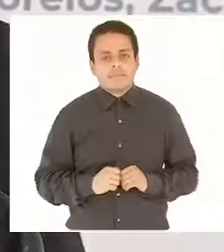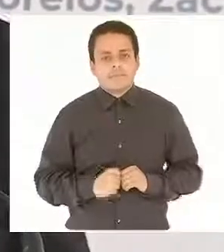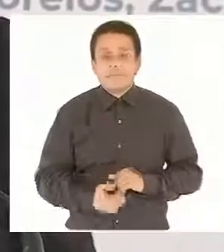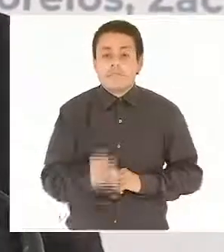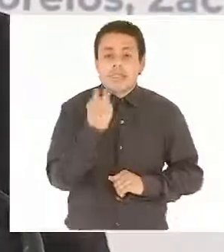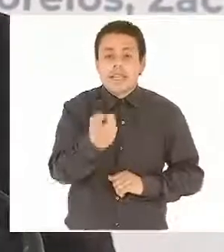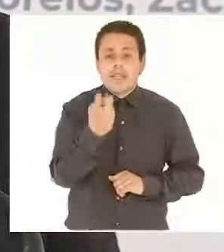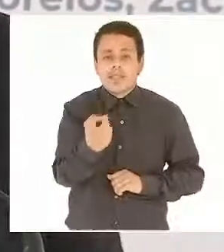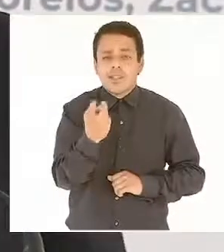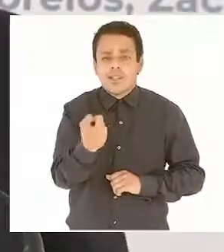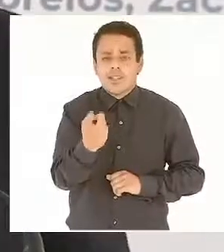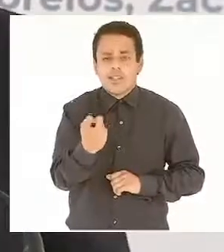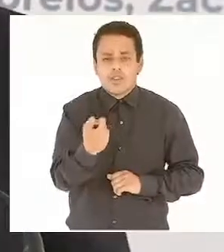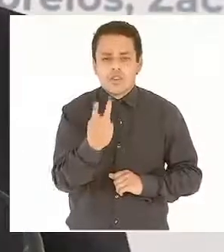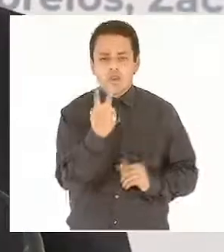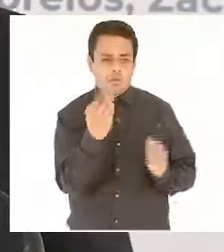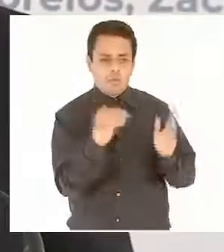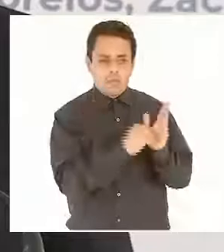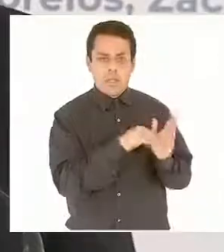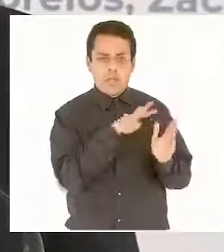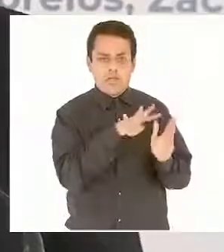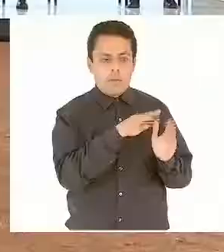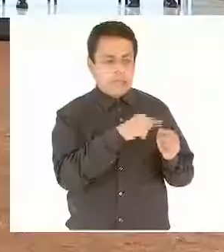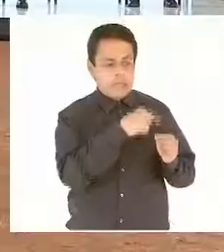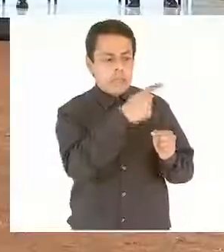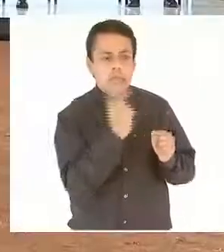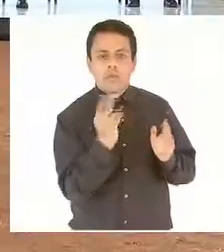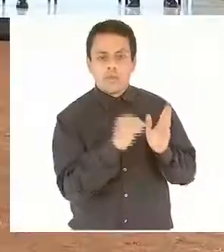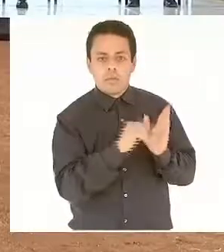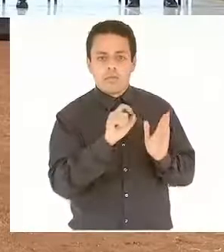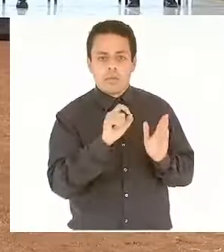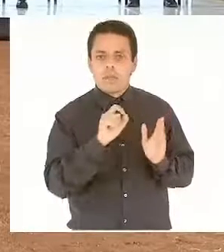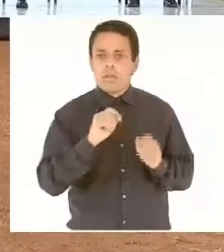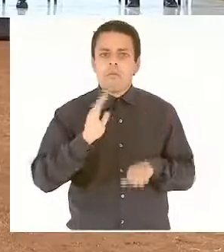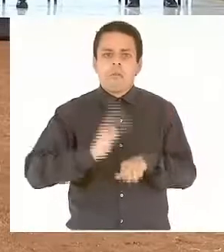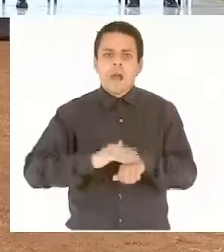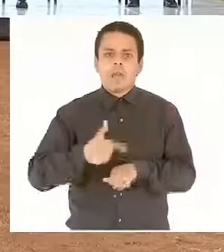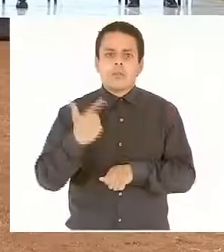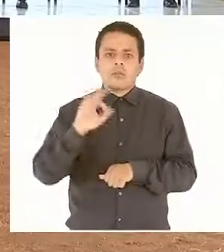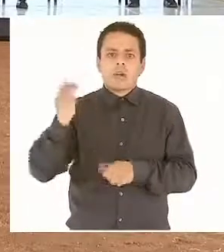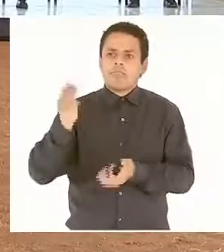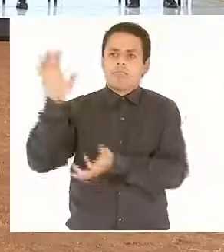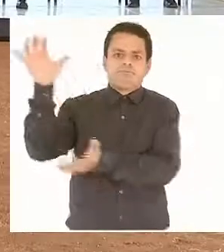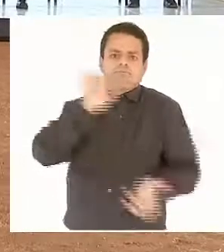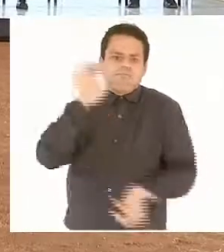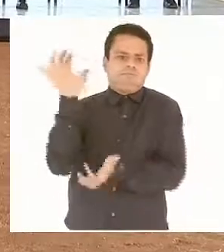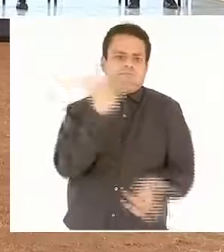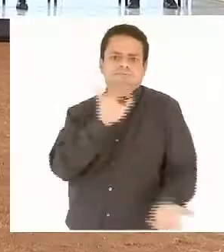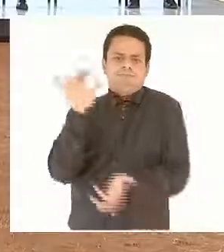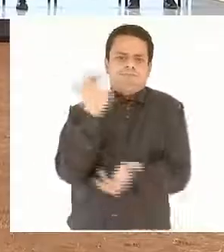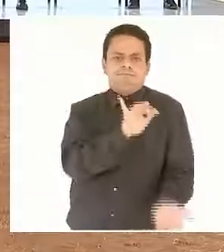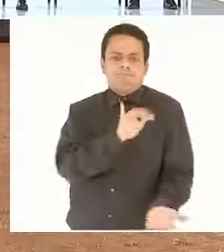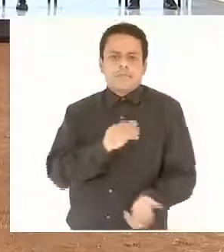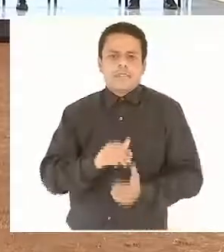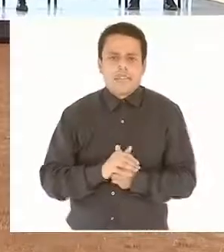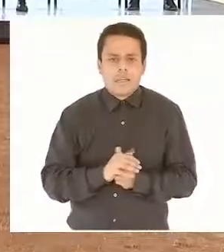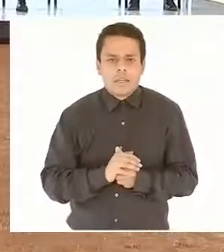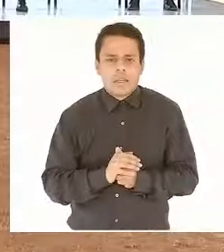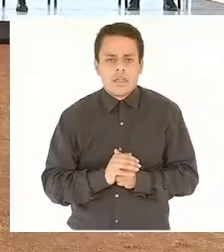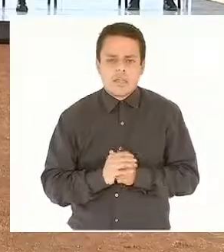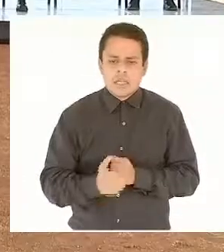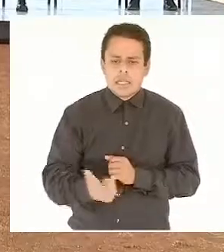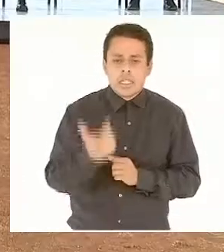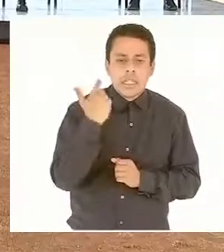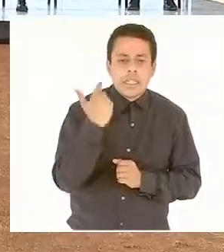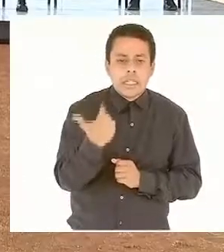Eso aumentó del 2019 al 2020 y se obtuvo una